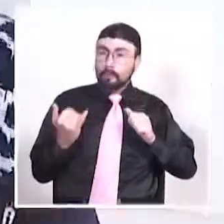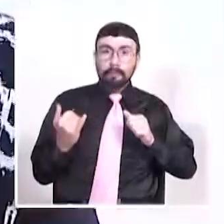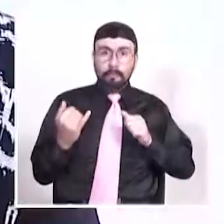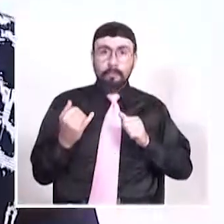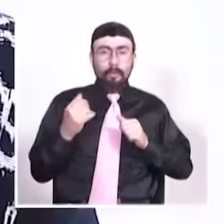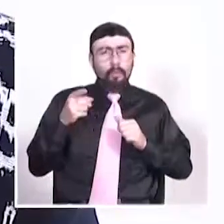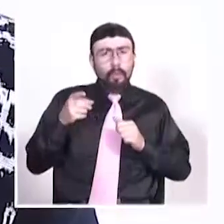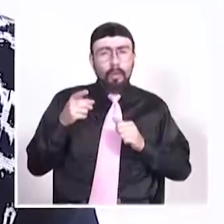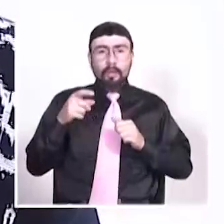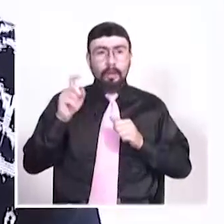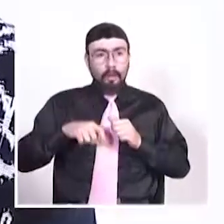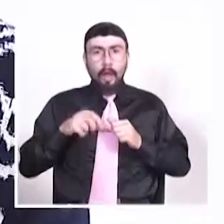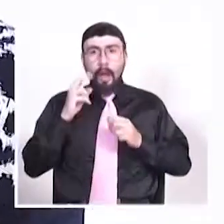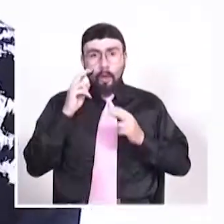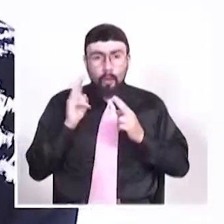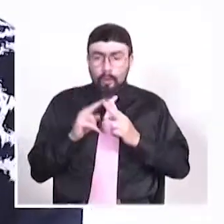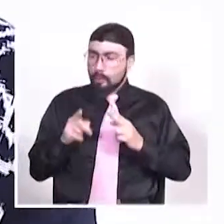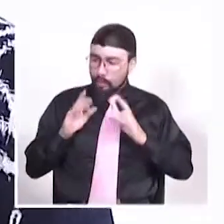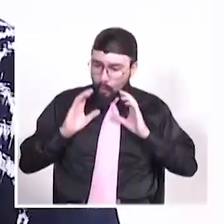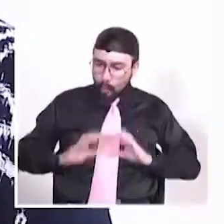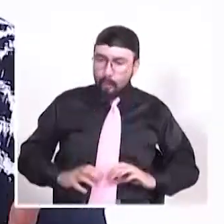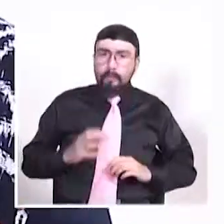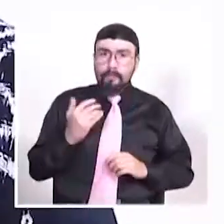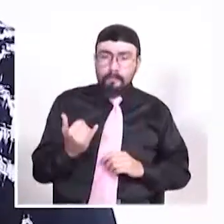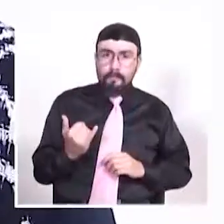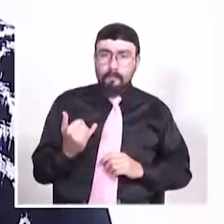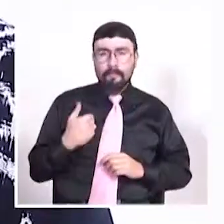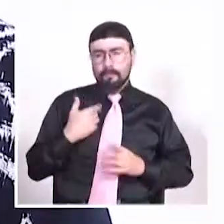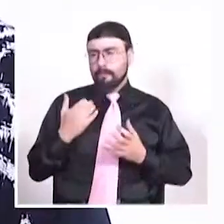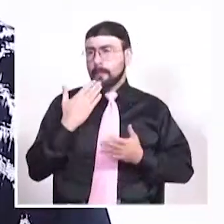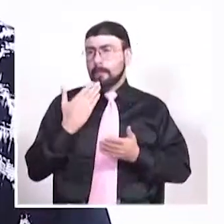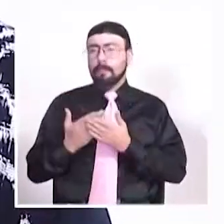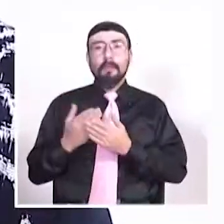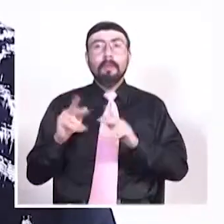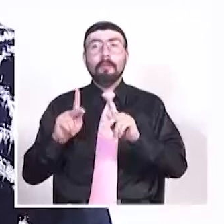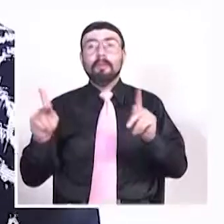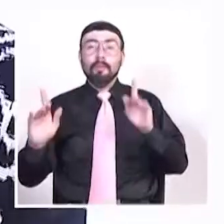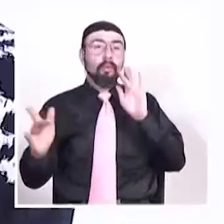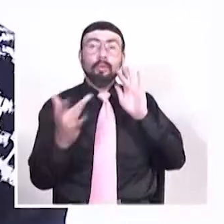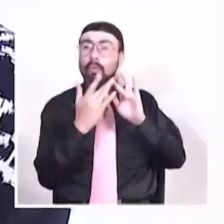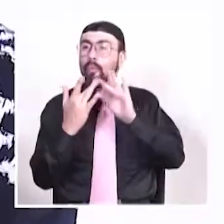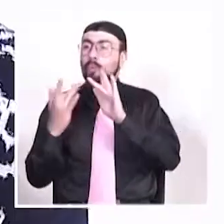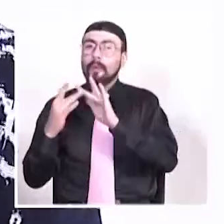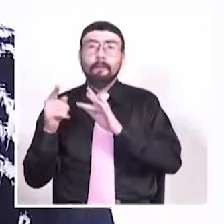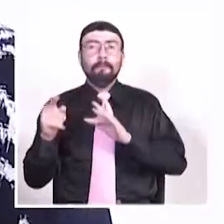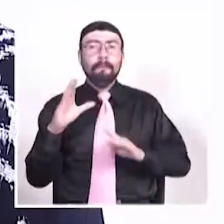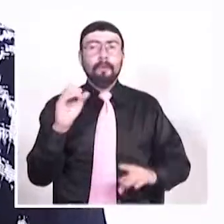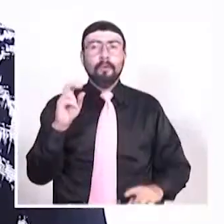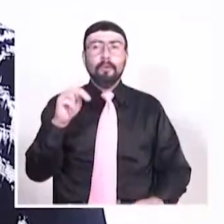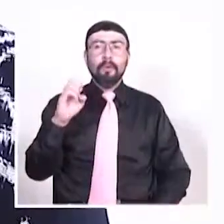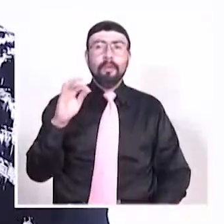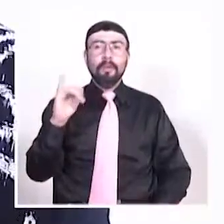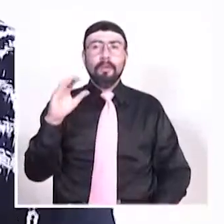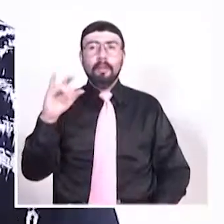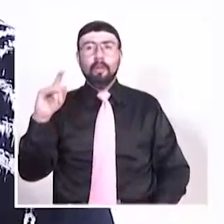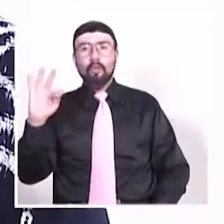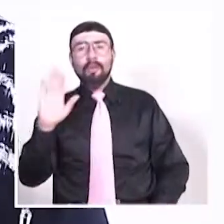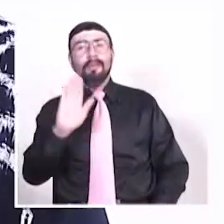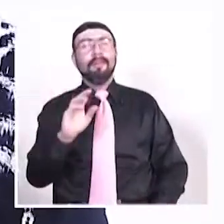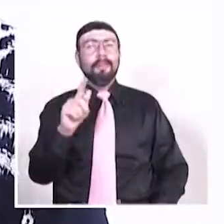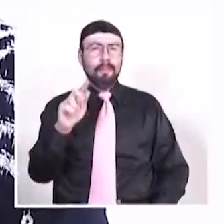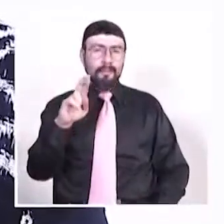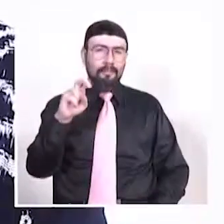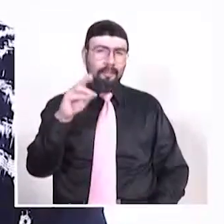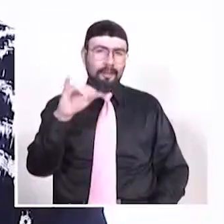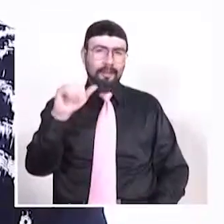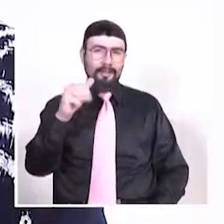lo que ustedes deberían de conocer acerca del cuerpo humano. Quiero agradecerle a las personas que están conectadas desde Conérico, a Francia Elena Álvarez y tantas